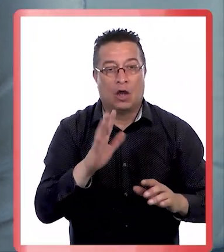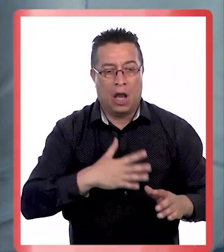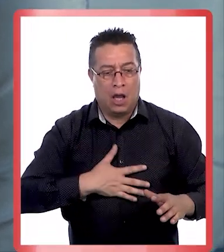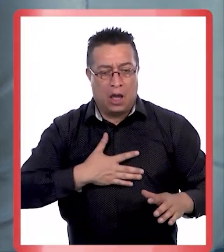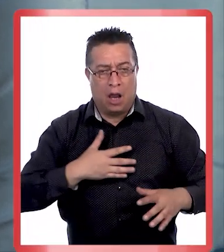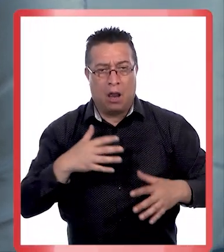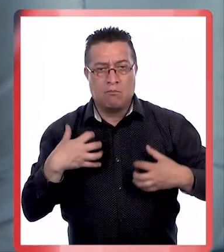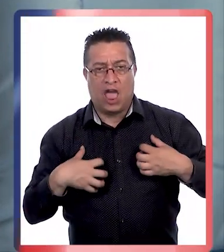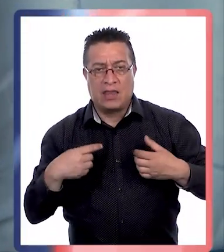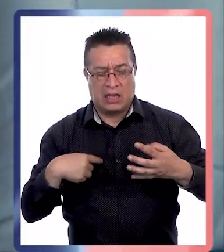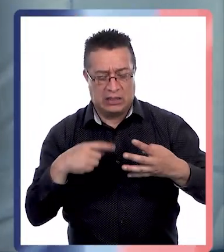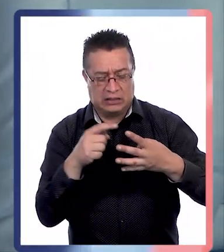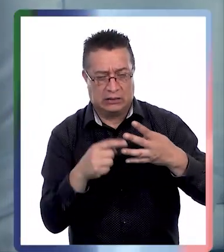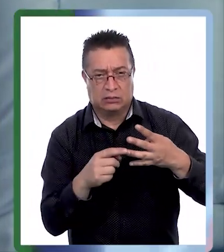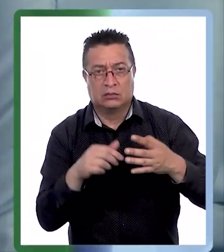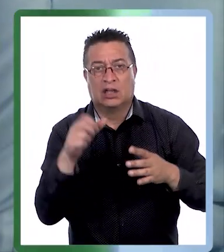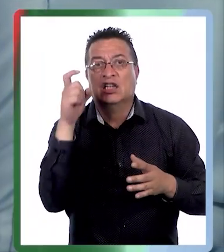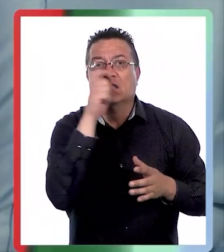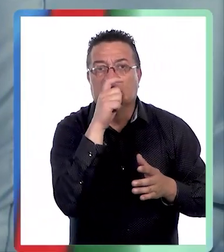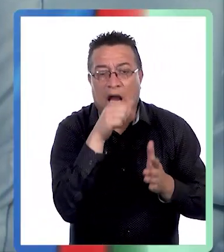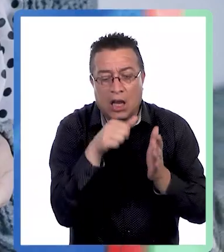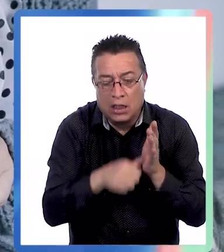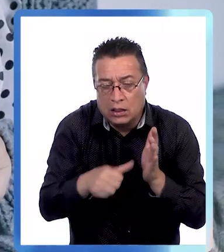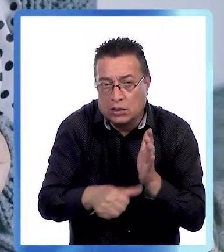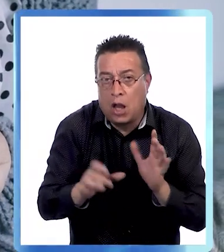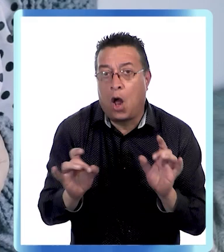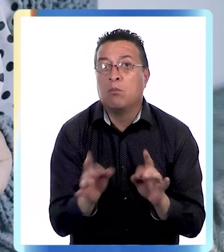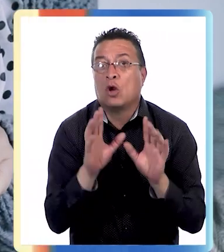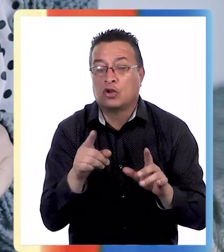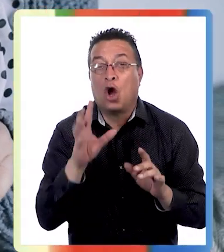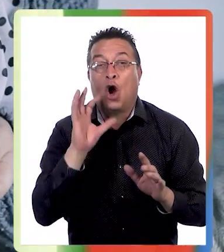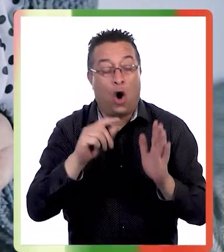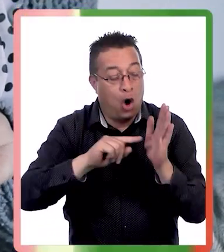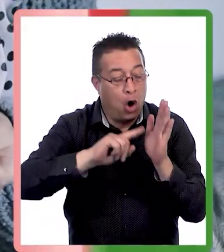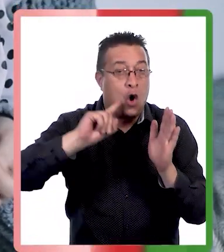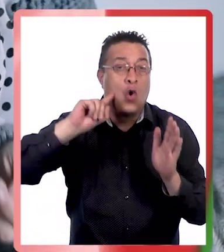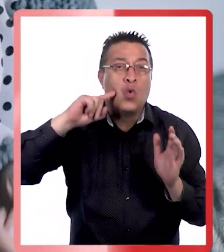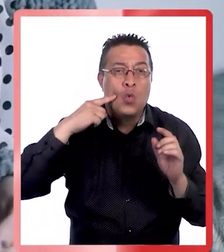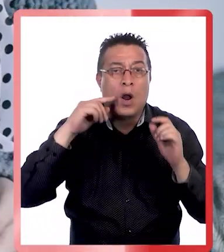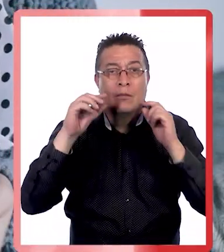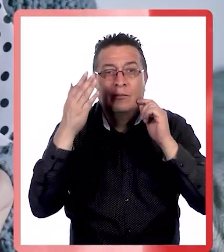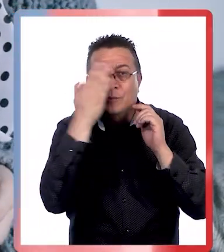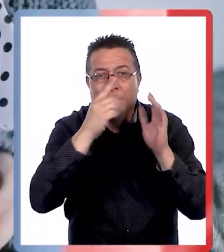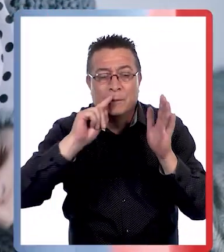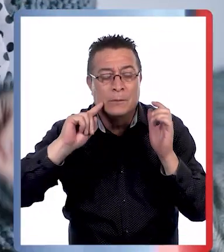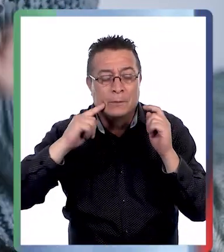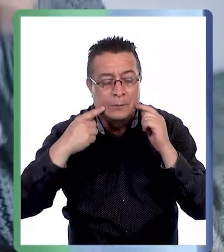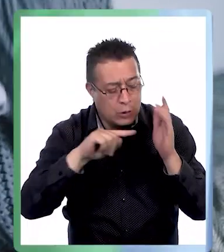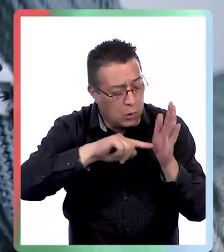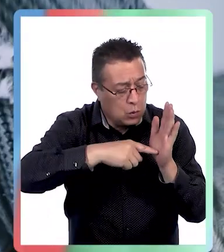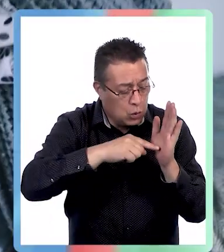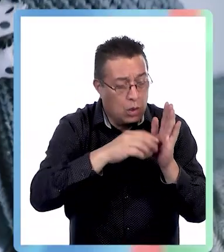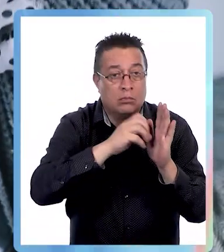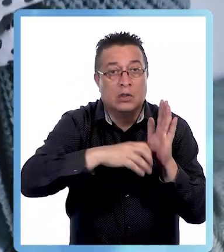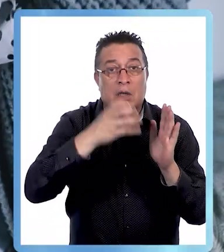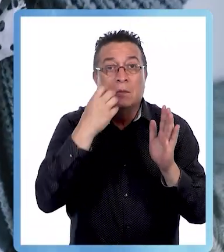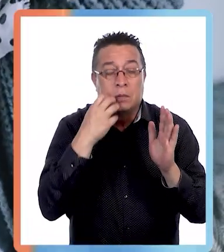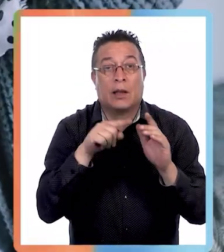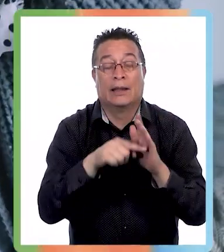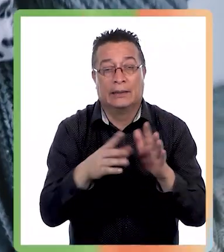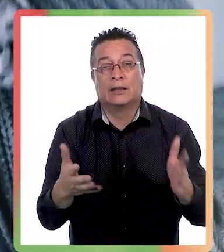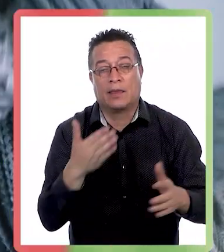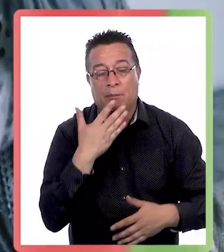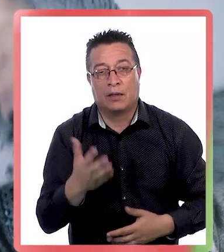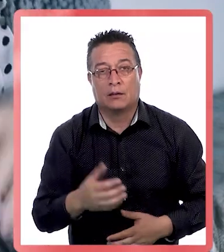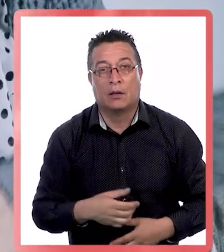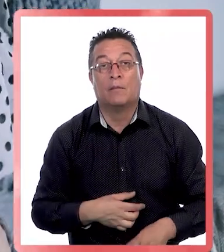la atención. Un sangrado en deposiciones, como comentaba, o un lunar que cambió de conducta. Perfecto. Doctor, en este mismo caso,